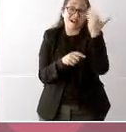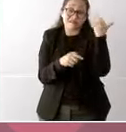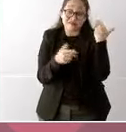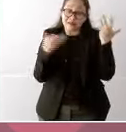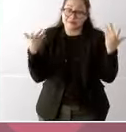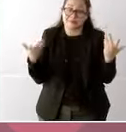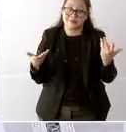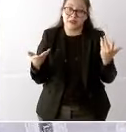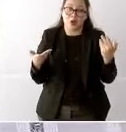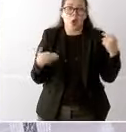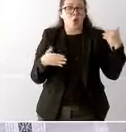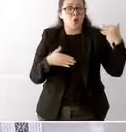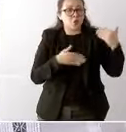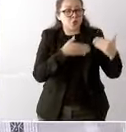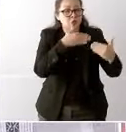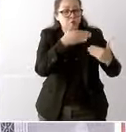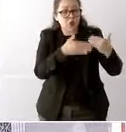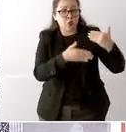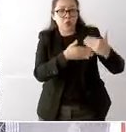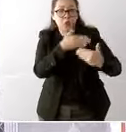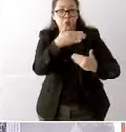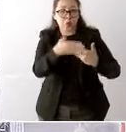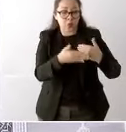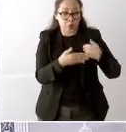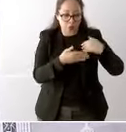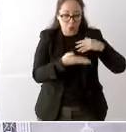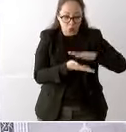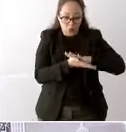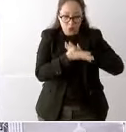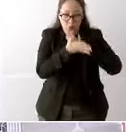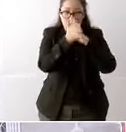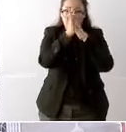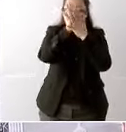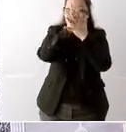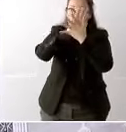Ahora es distinto, ya despertó